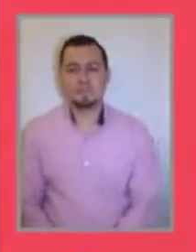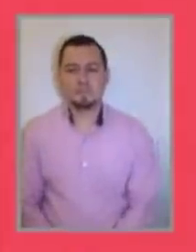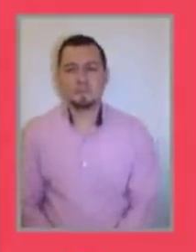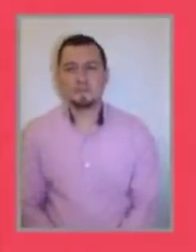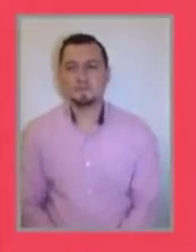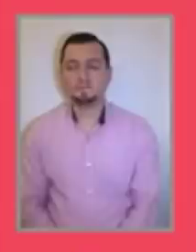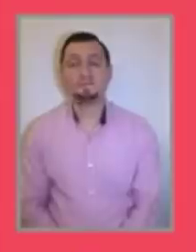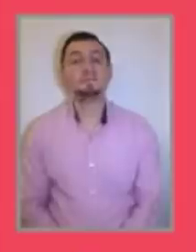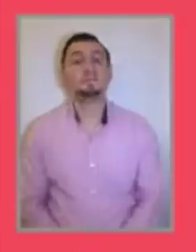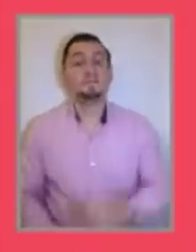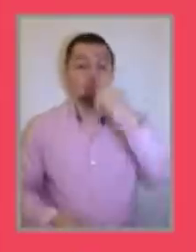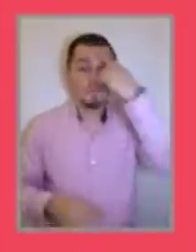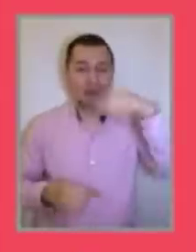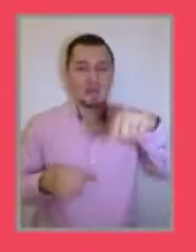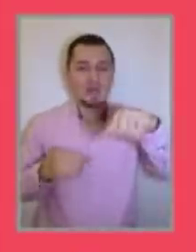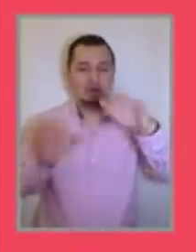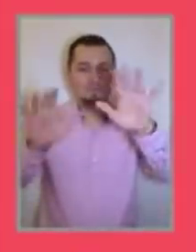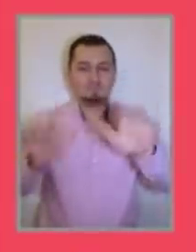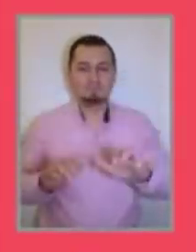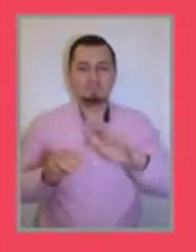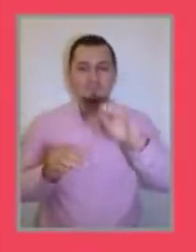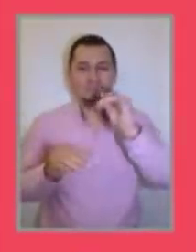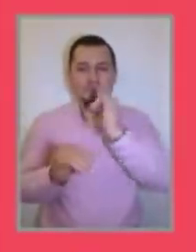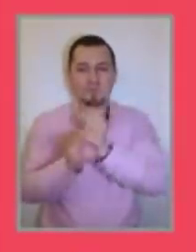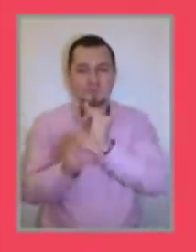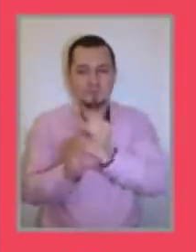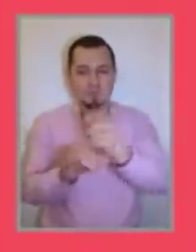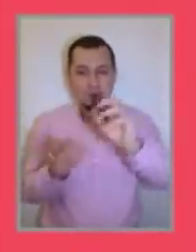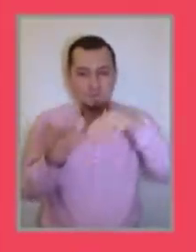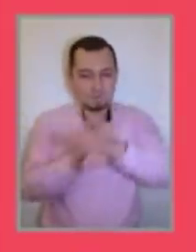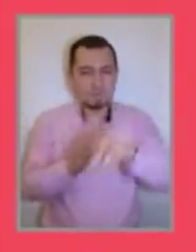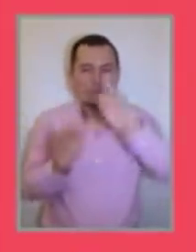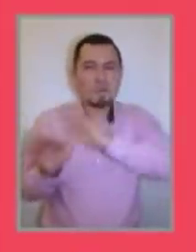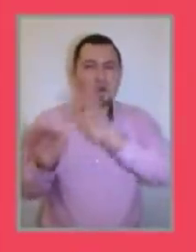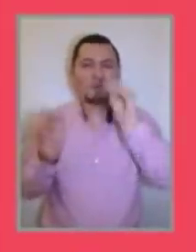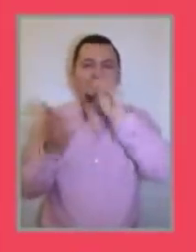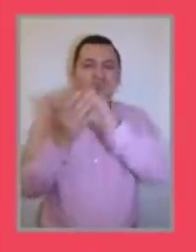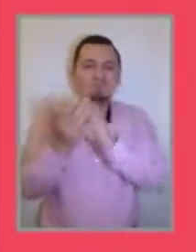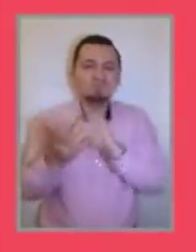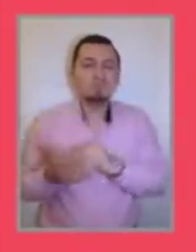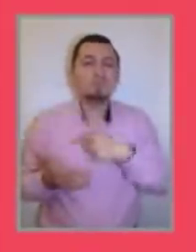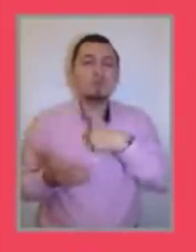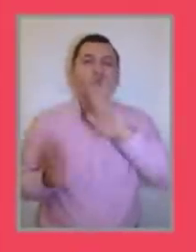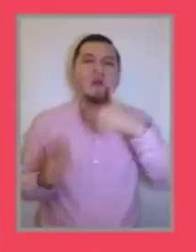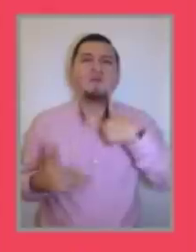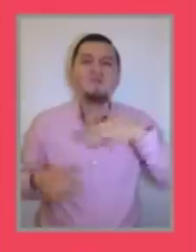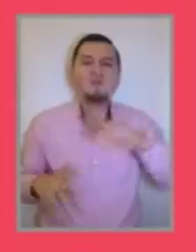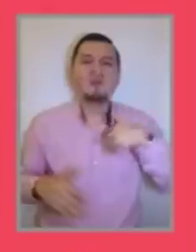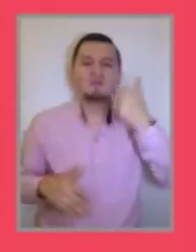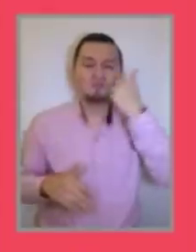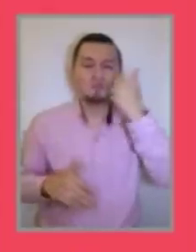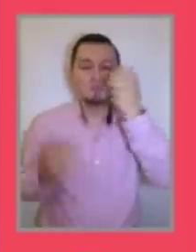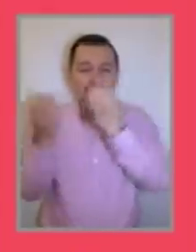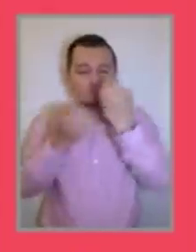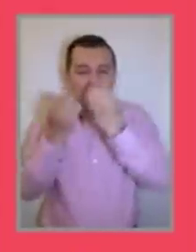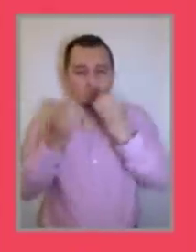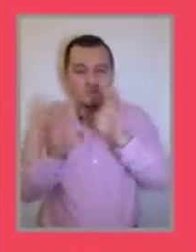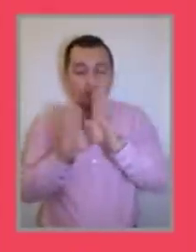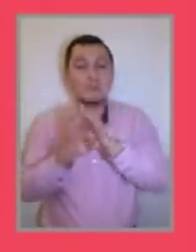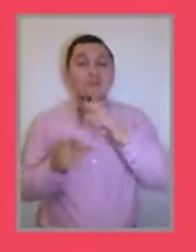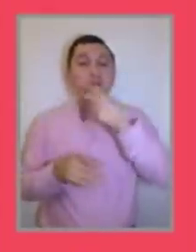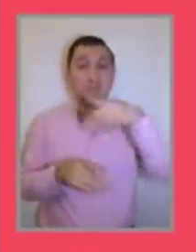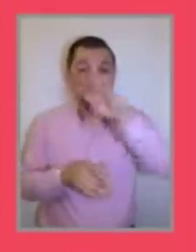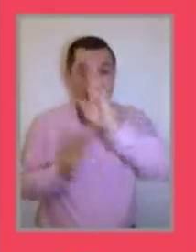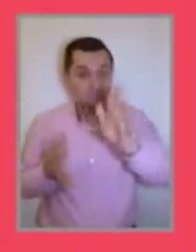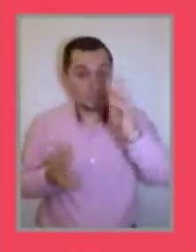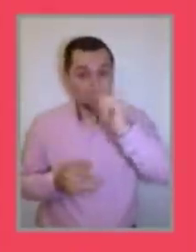Y una vez dicho todo esto, es decir, ya que tengamos a nuestros maestros revisados y evaluados en términos de su salud